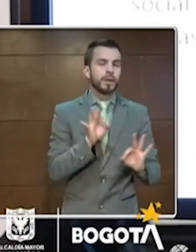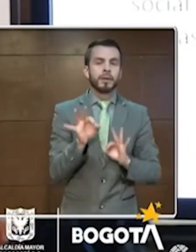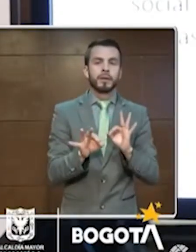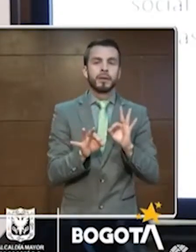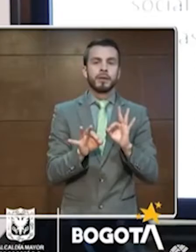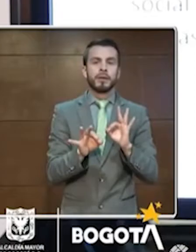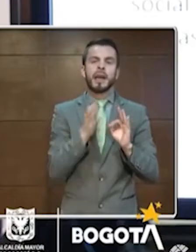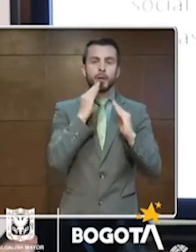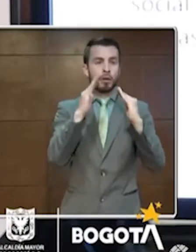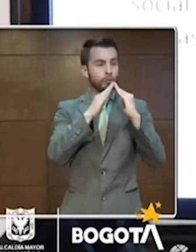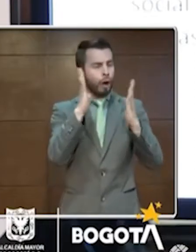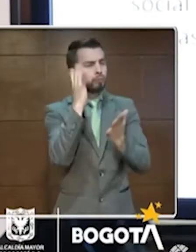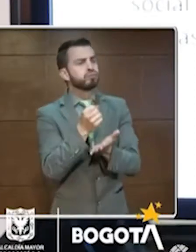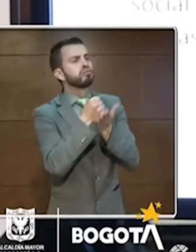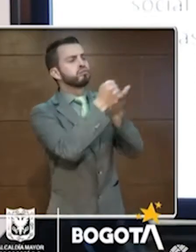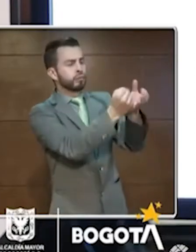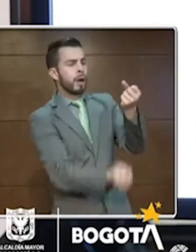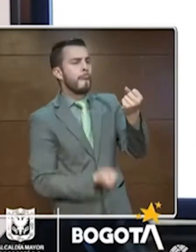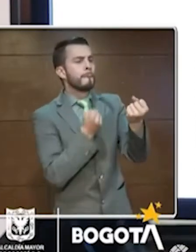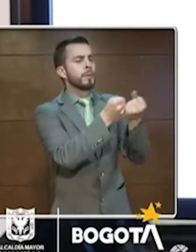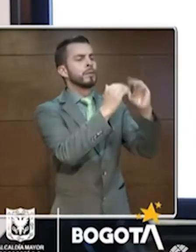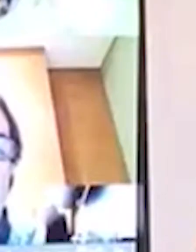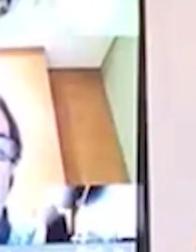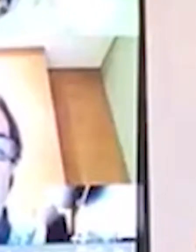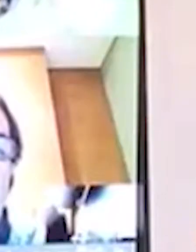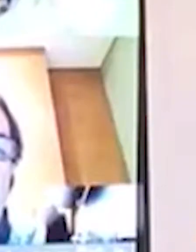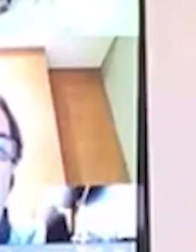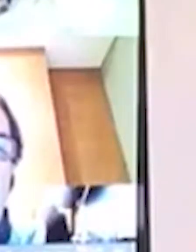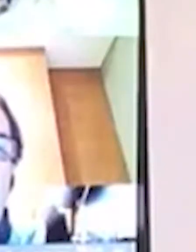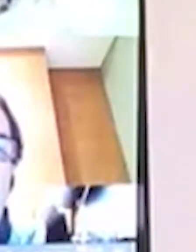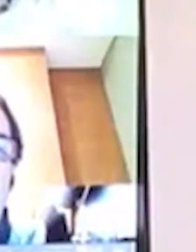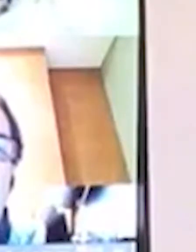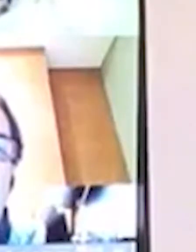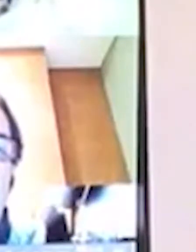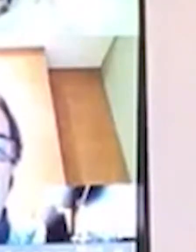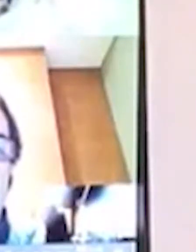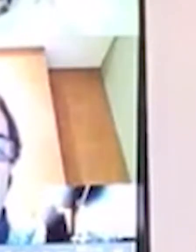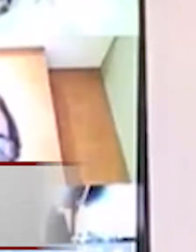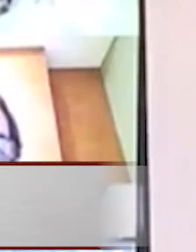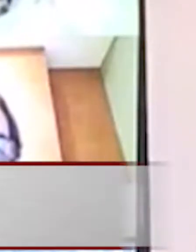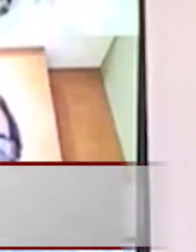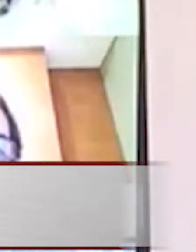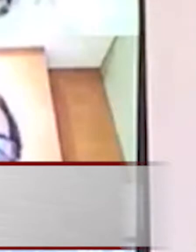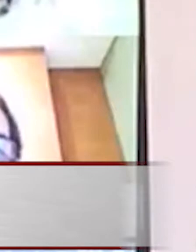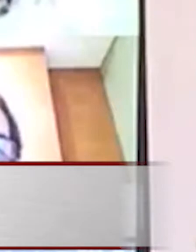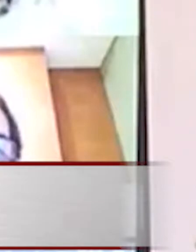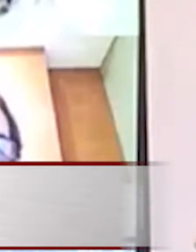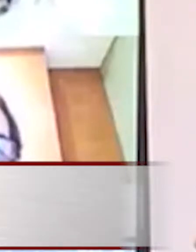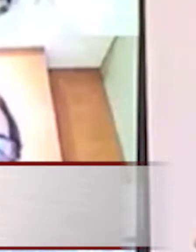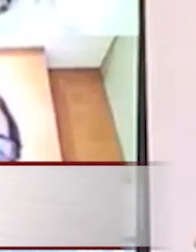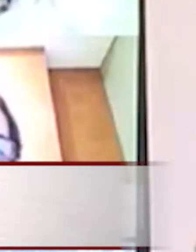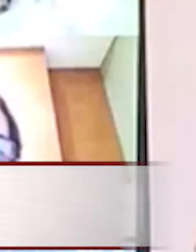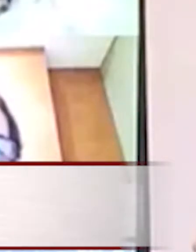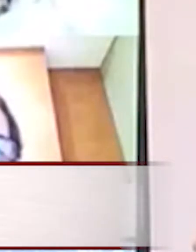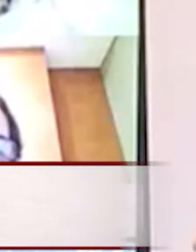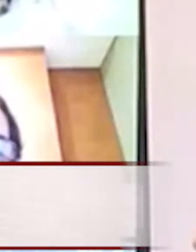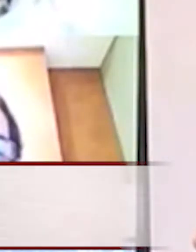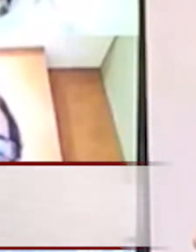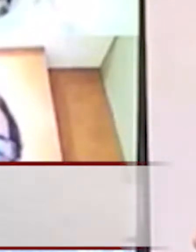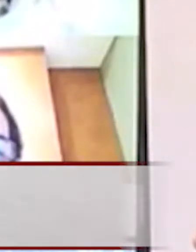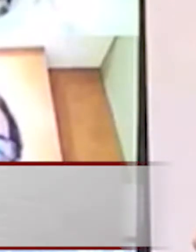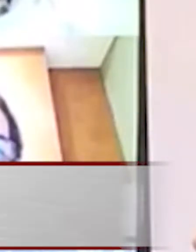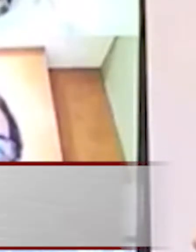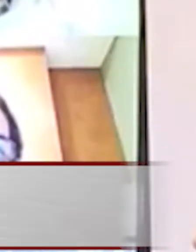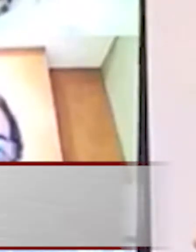a niños, a niñas, a mujeres de violencia intrafamiliar. La plataforma que nosotros tenemos, que es la que tenemos activada dentro del sector empresarial, es la que está